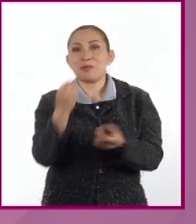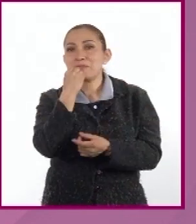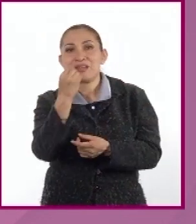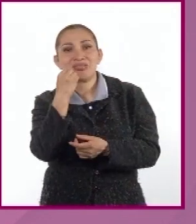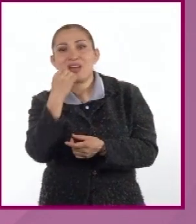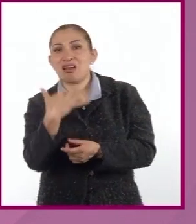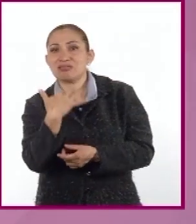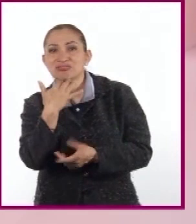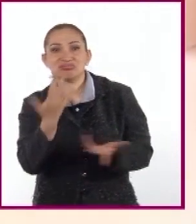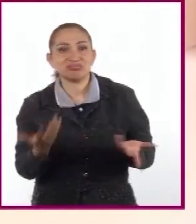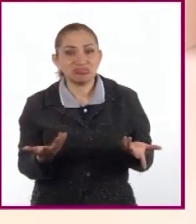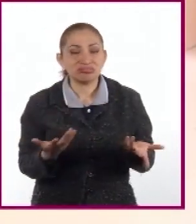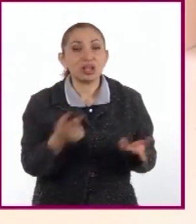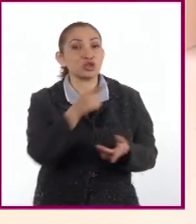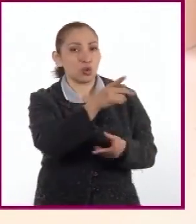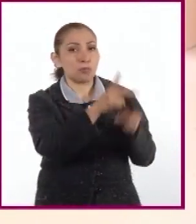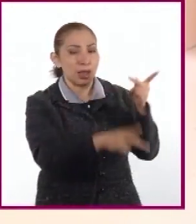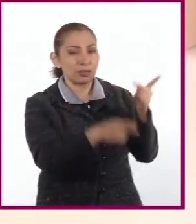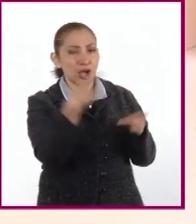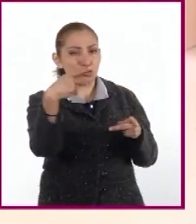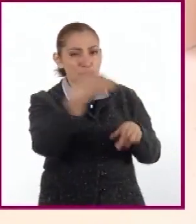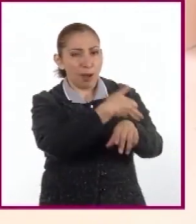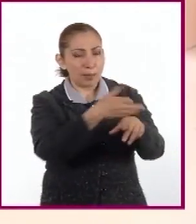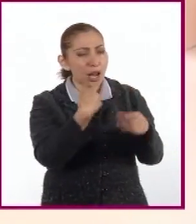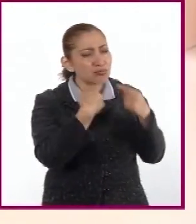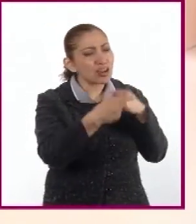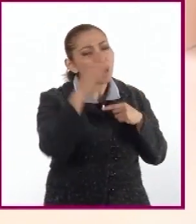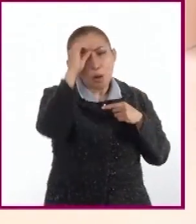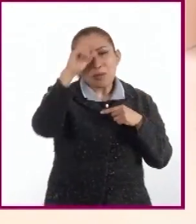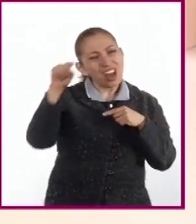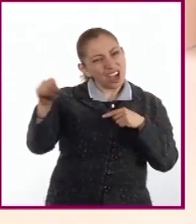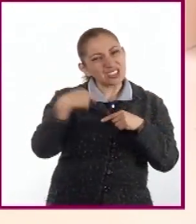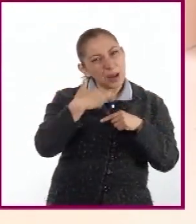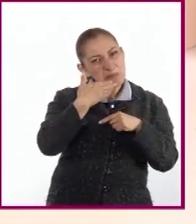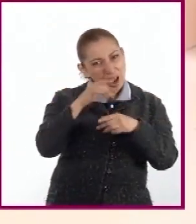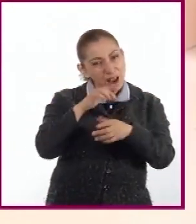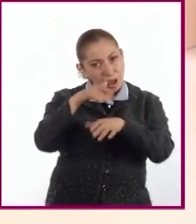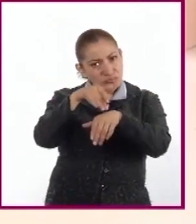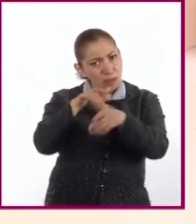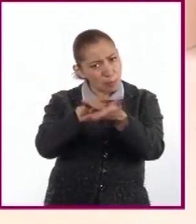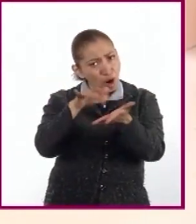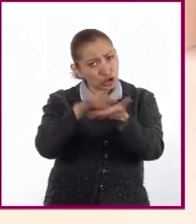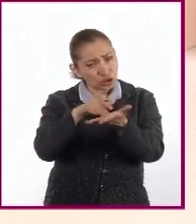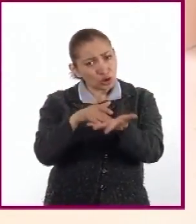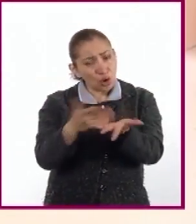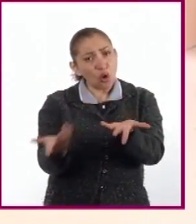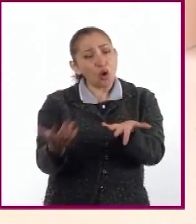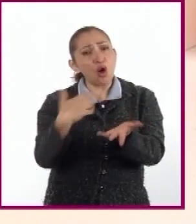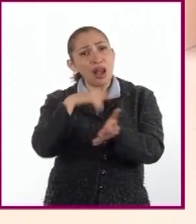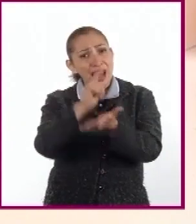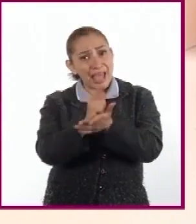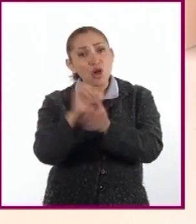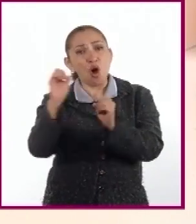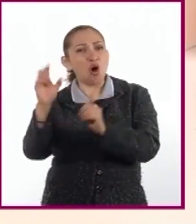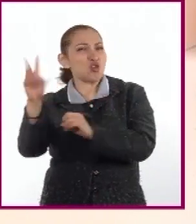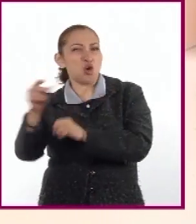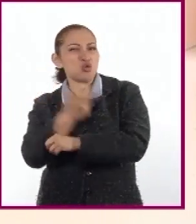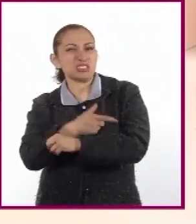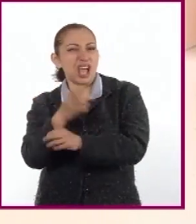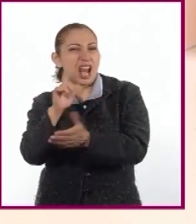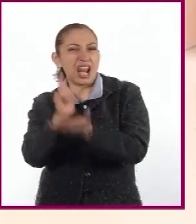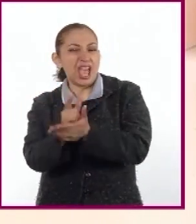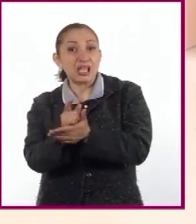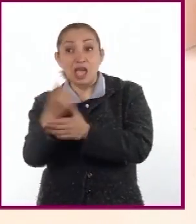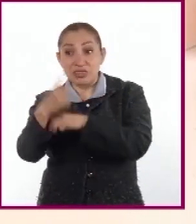chatarra. Comenten con los miembros de su familia si estarían a favor de una ley como la Chatarra Cero y si afecta o no los derechos